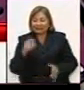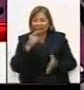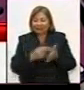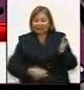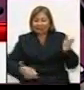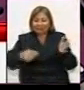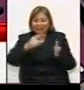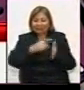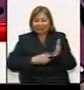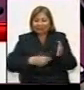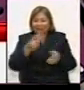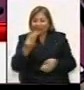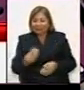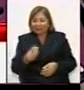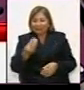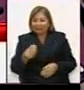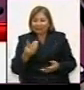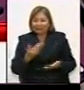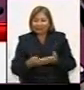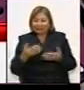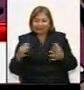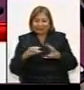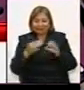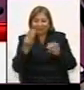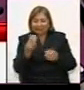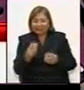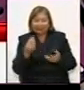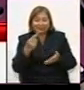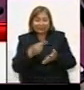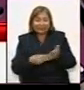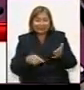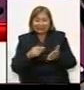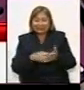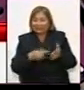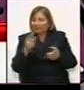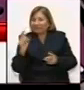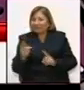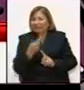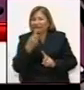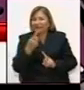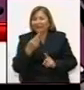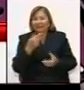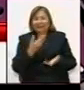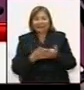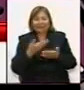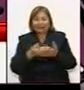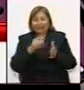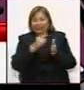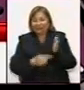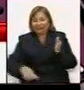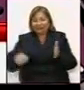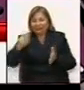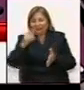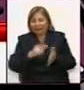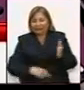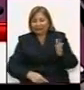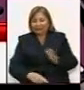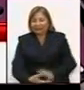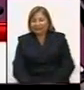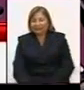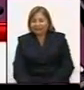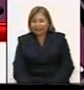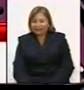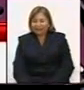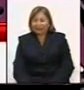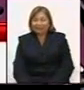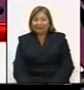eliminados las minorías. Tanto que reclaman lo de las minorías, bueno, las principales minorías quedarían eliminadas, con mayúscula y